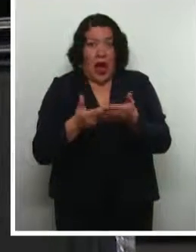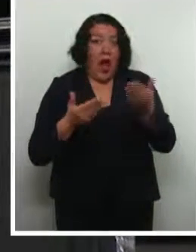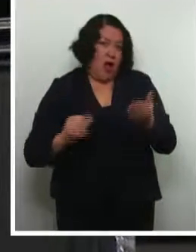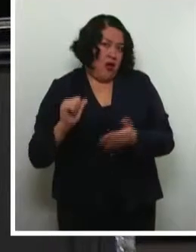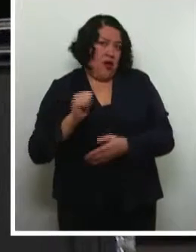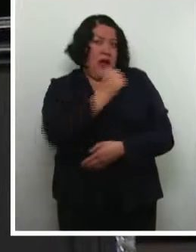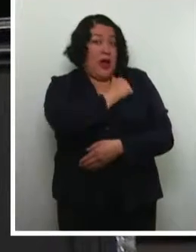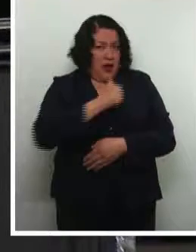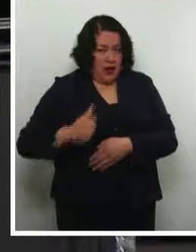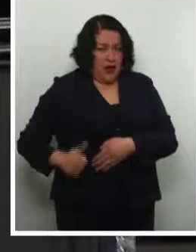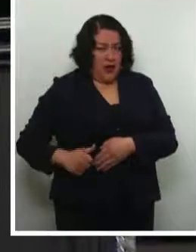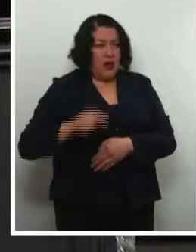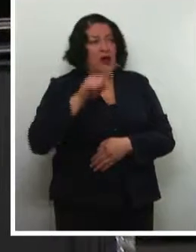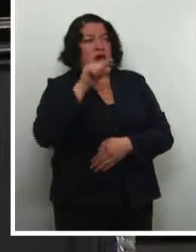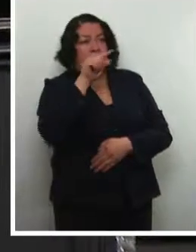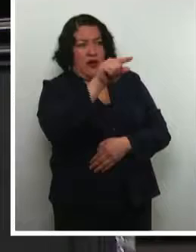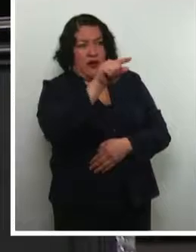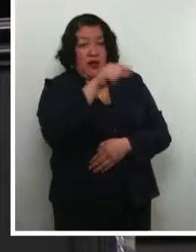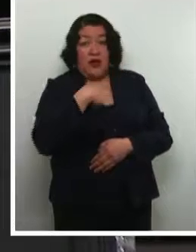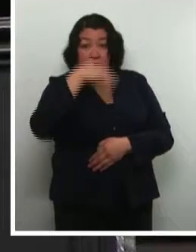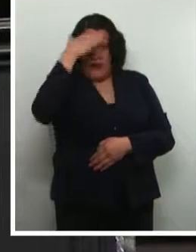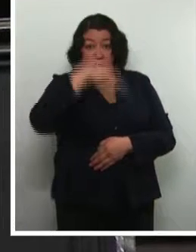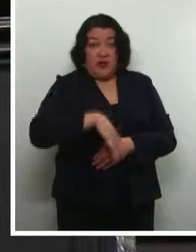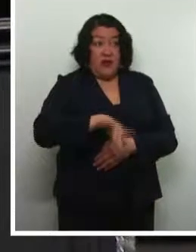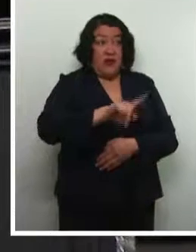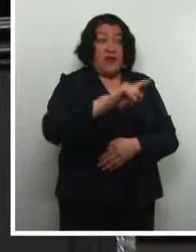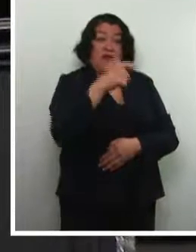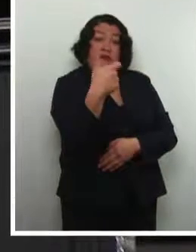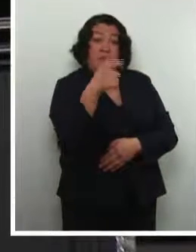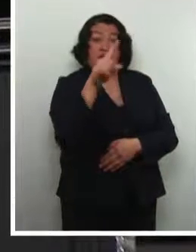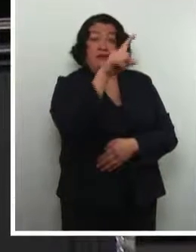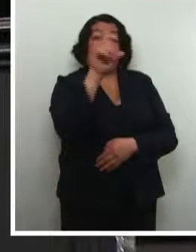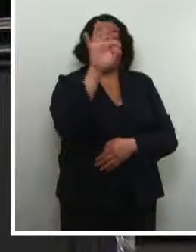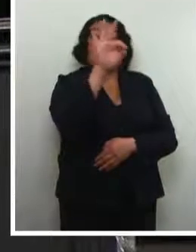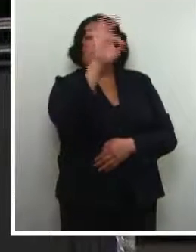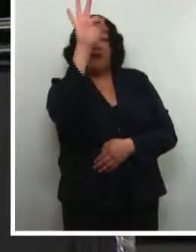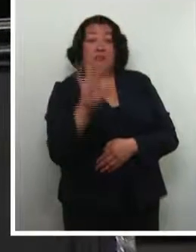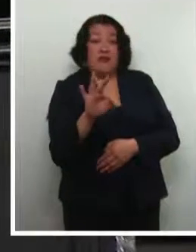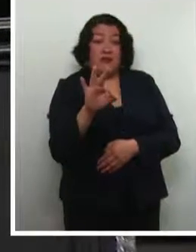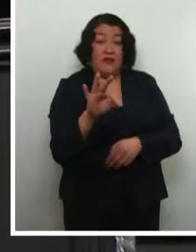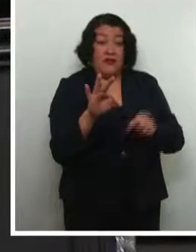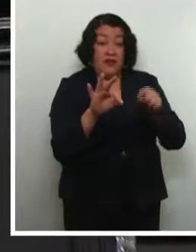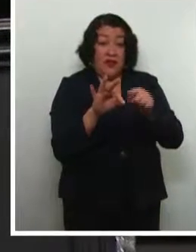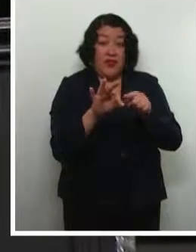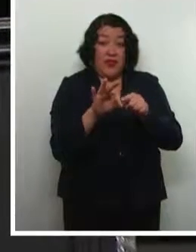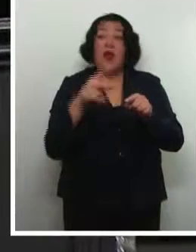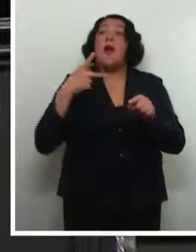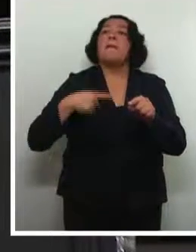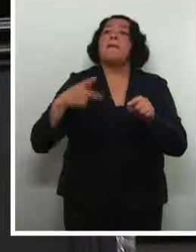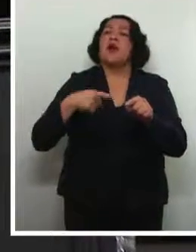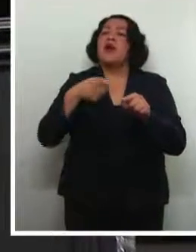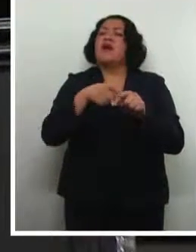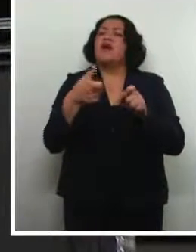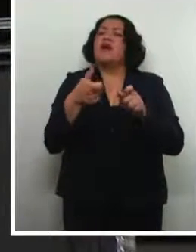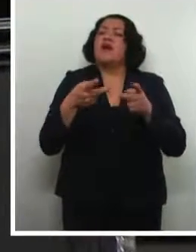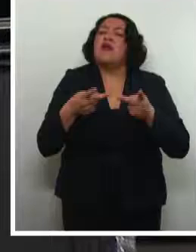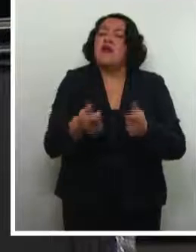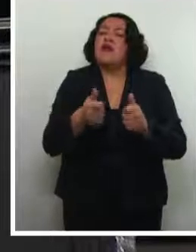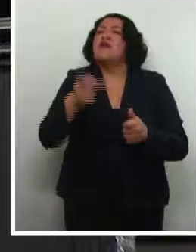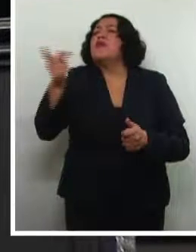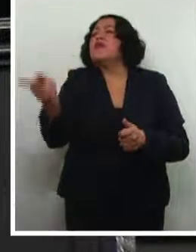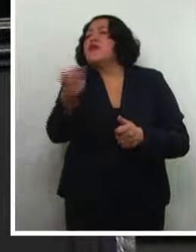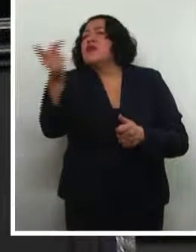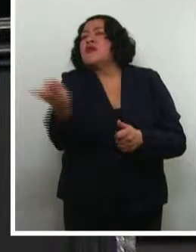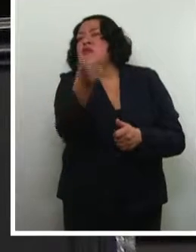someter el 100% del gasto presupuestal al procedimiento participativo.